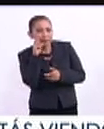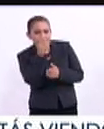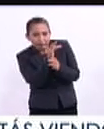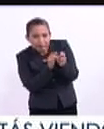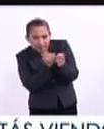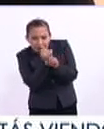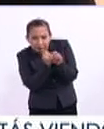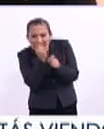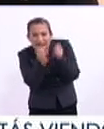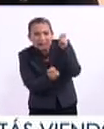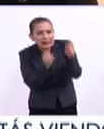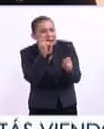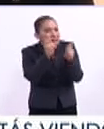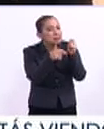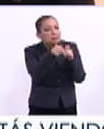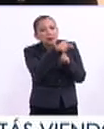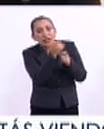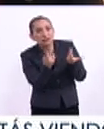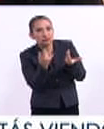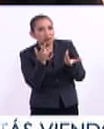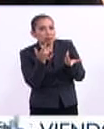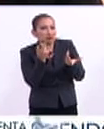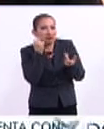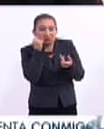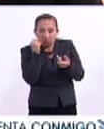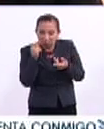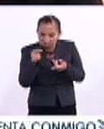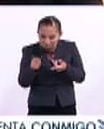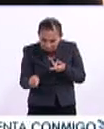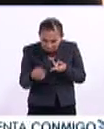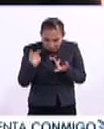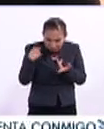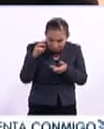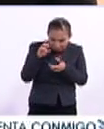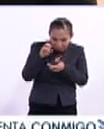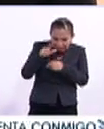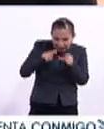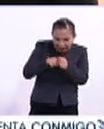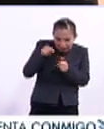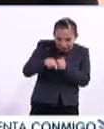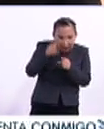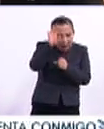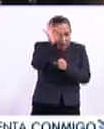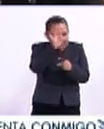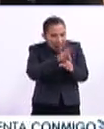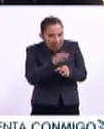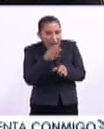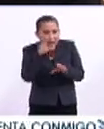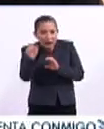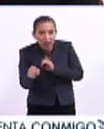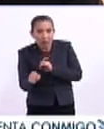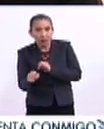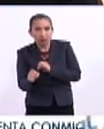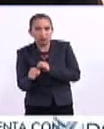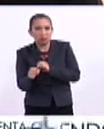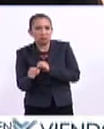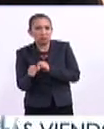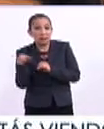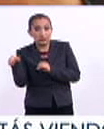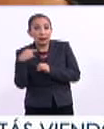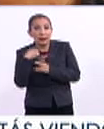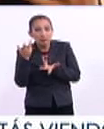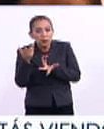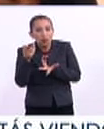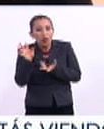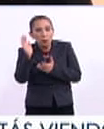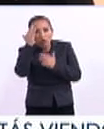investigar lo que sea, o sea, si sea la garrapata de la abeja africana, es lo que va haciendo